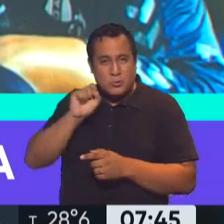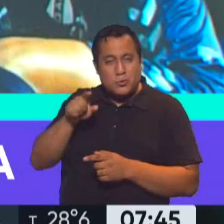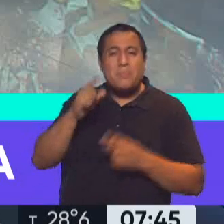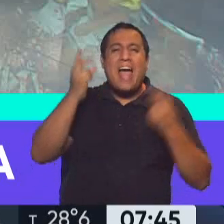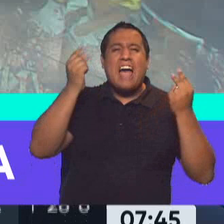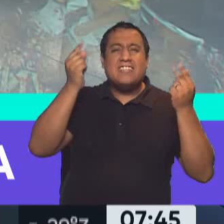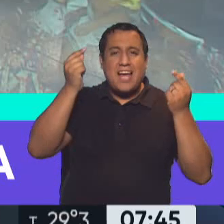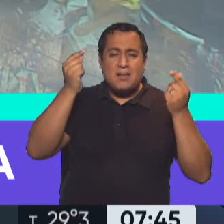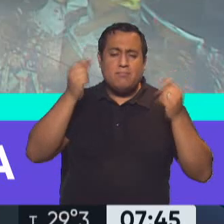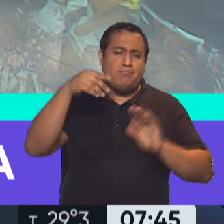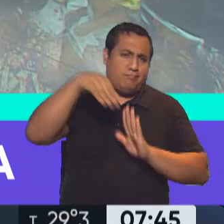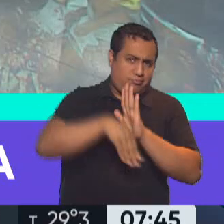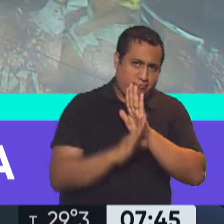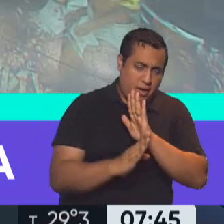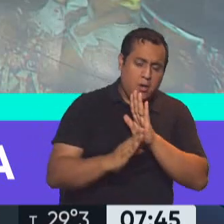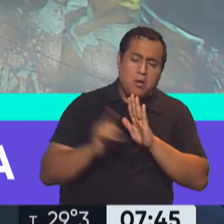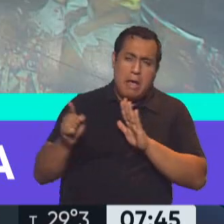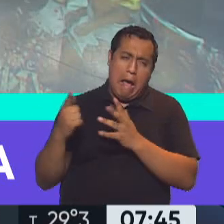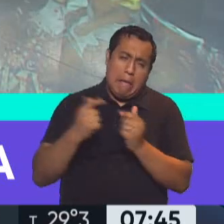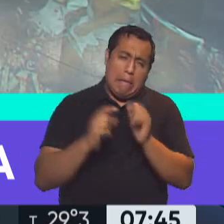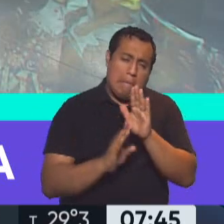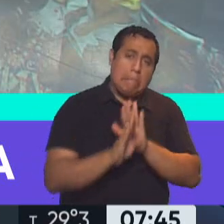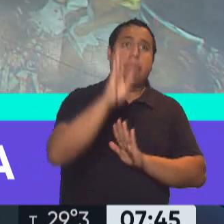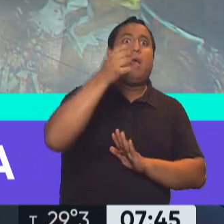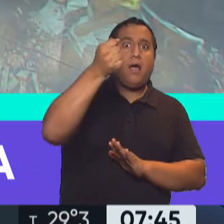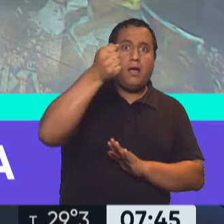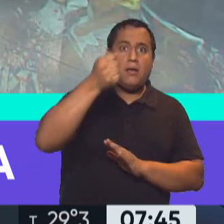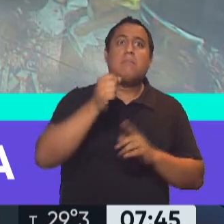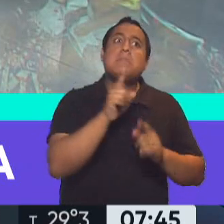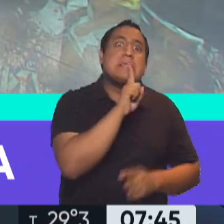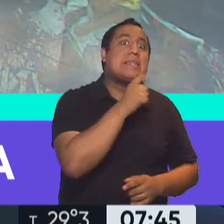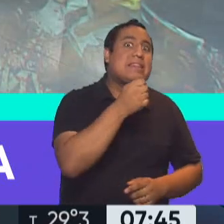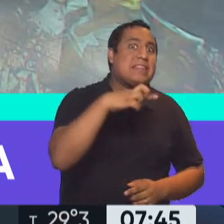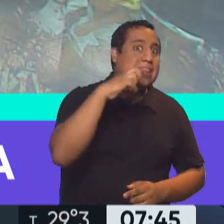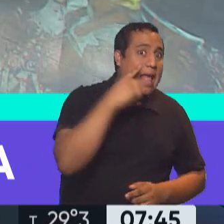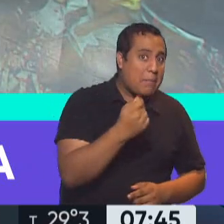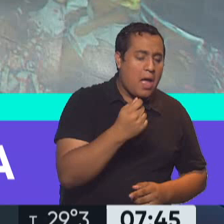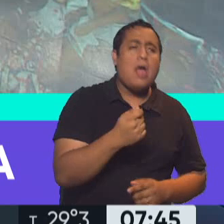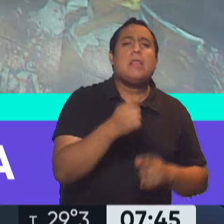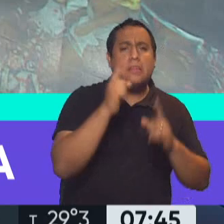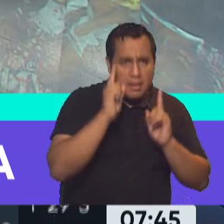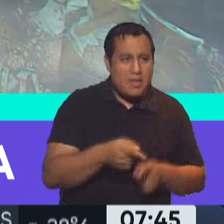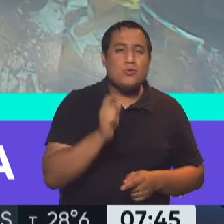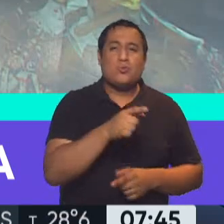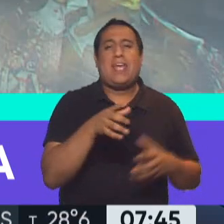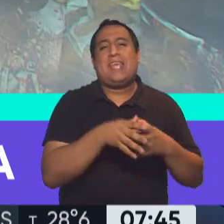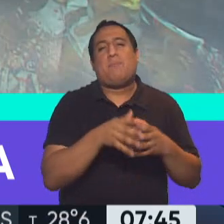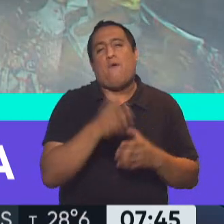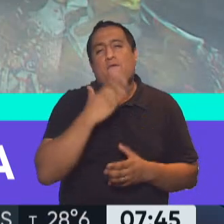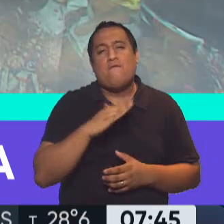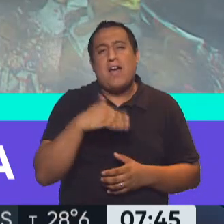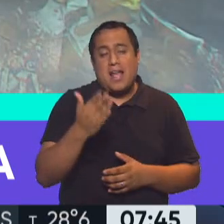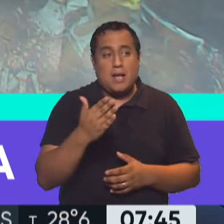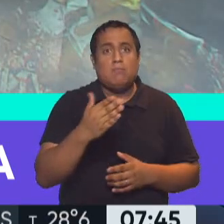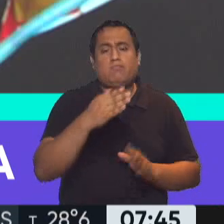y consolidarlo en primera, ¿no? Chiqui Tapia se está dando el gusto también. El gusto de que su equipo, Barraca, que estaba en la C,